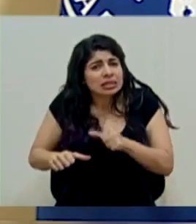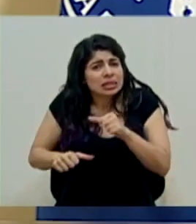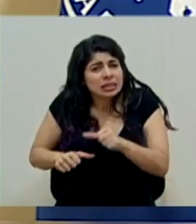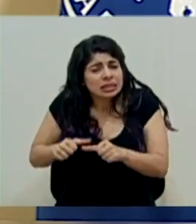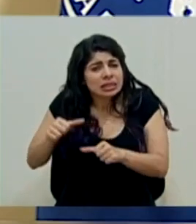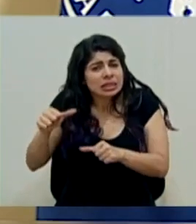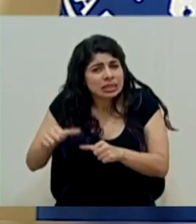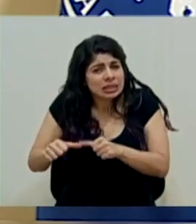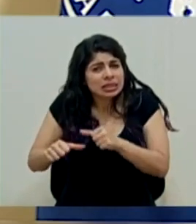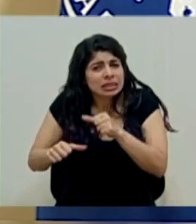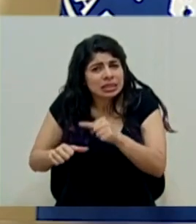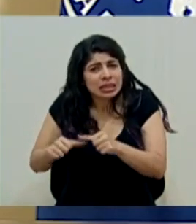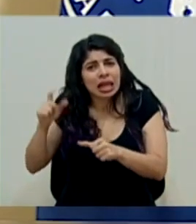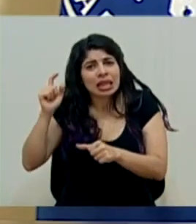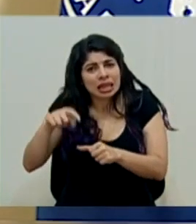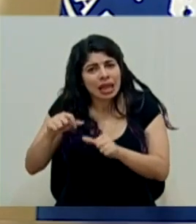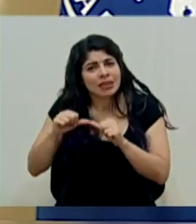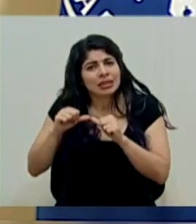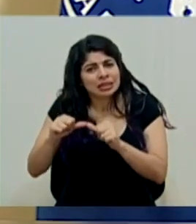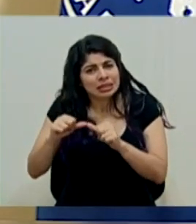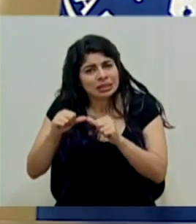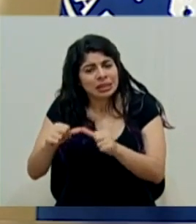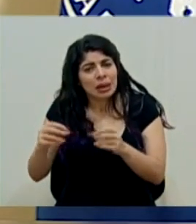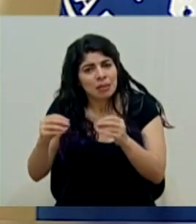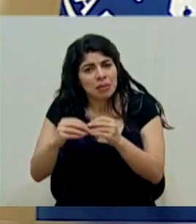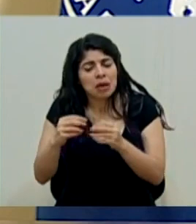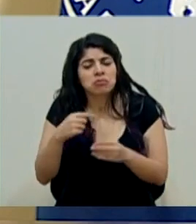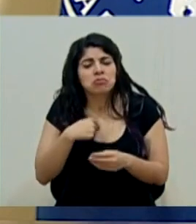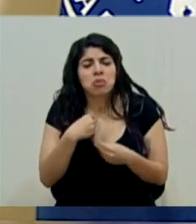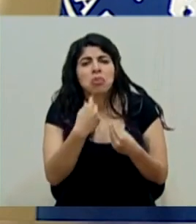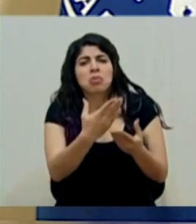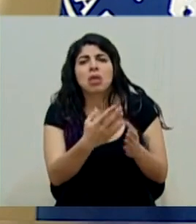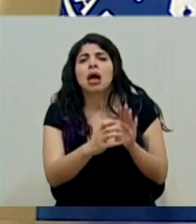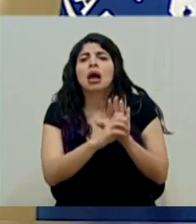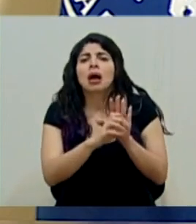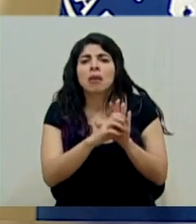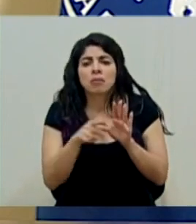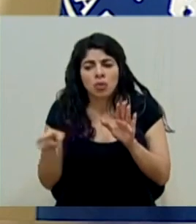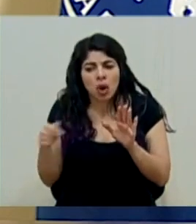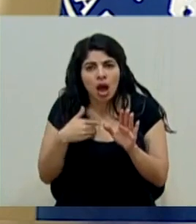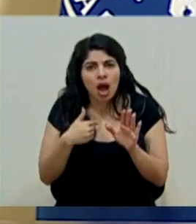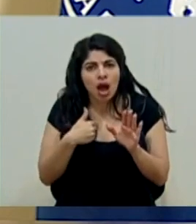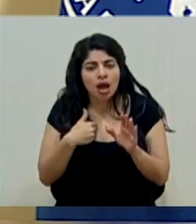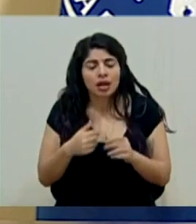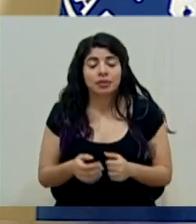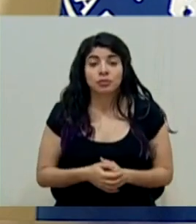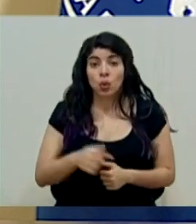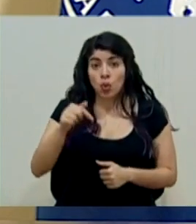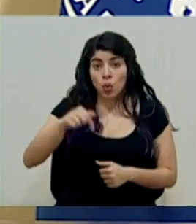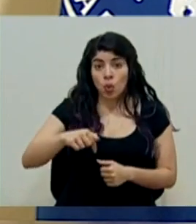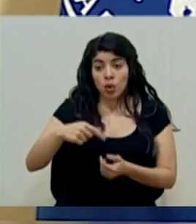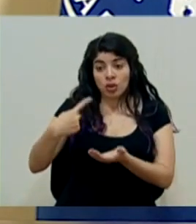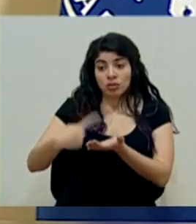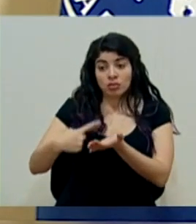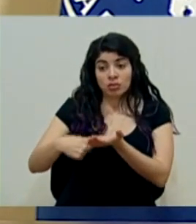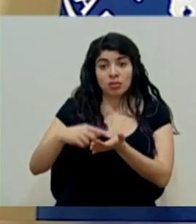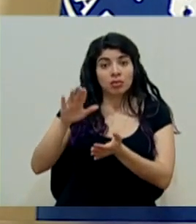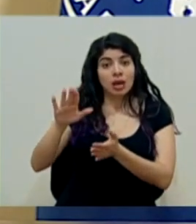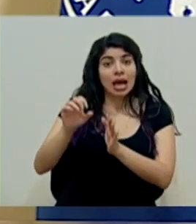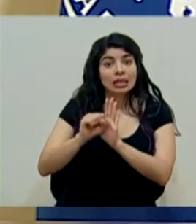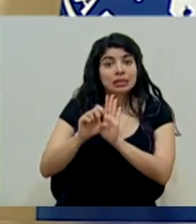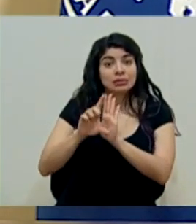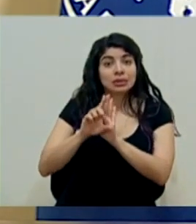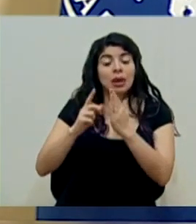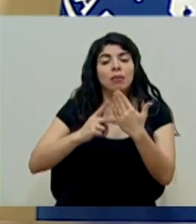haciendo y que tendremos que incrementar, pero quiero poner algunos como evidencia. Hoy se discute en el plenario